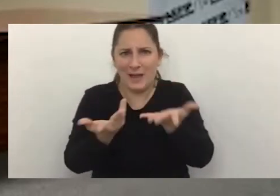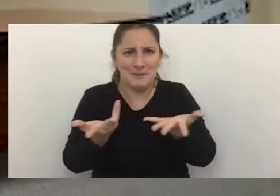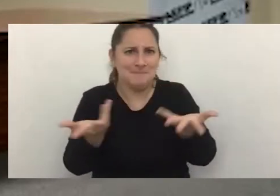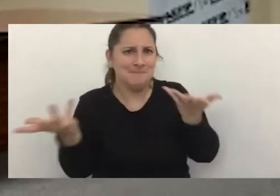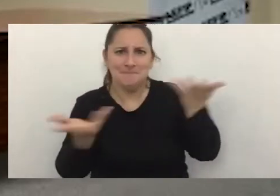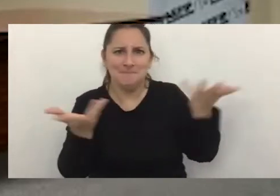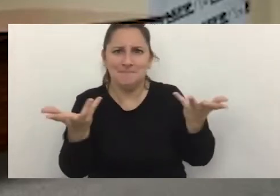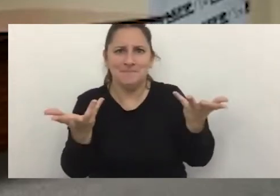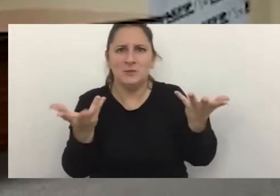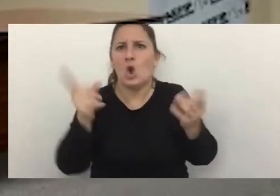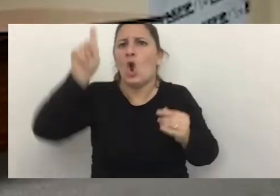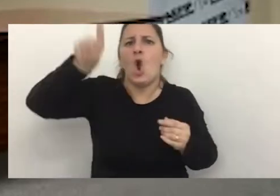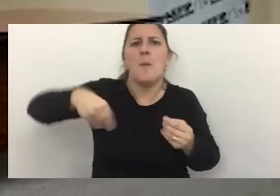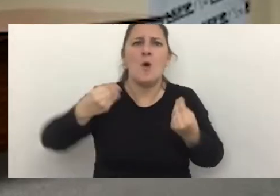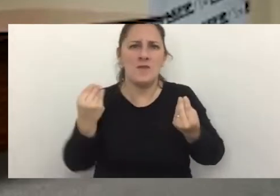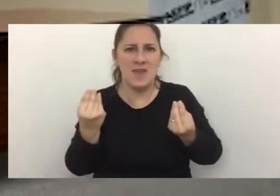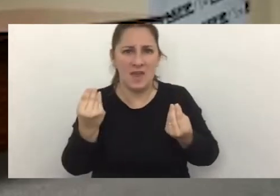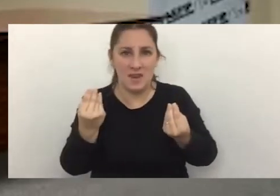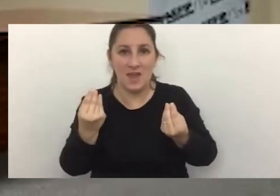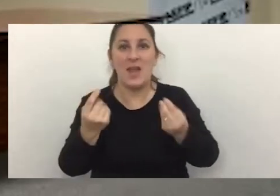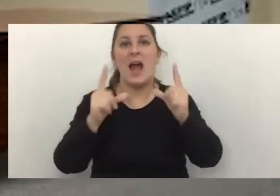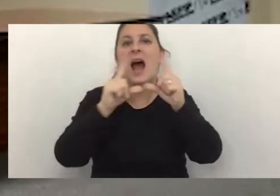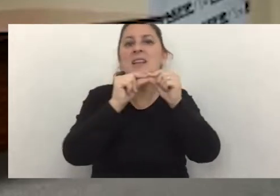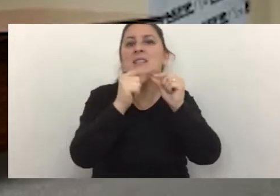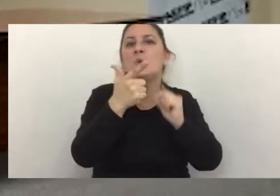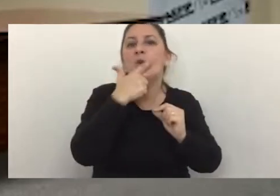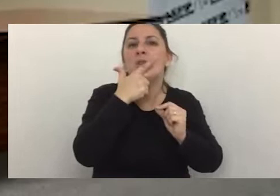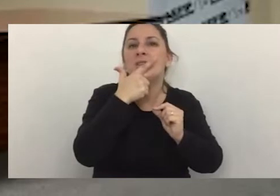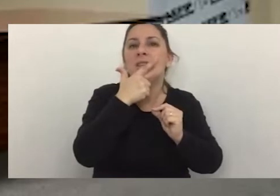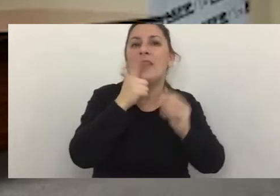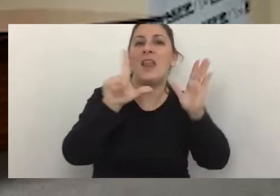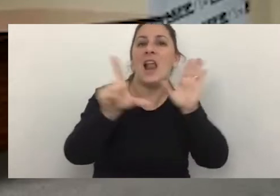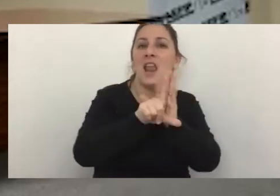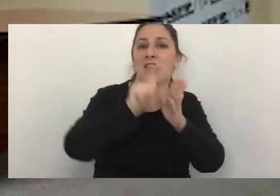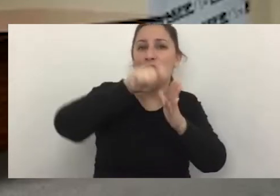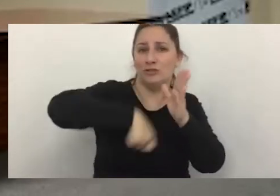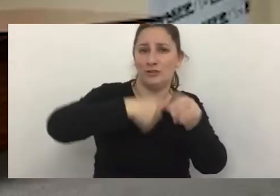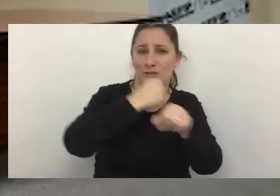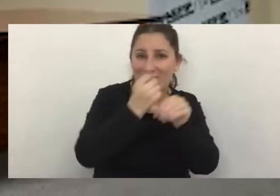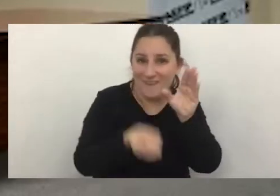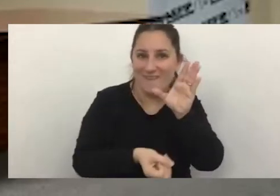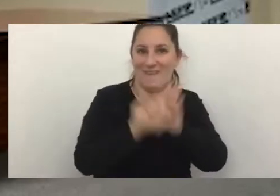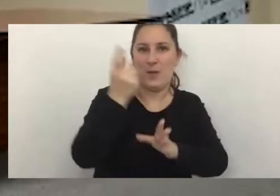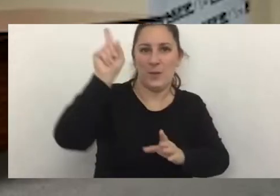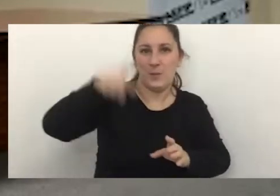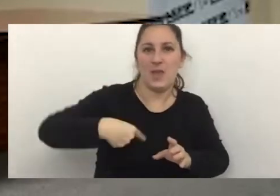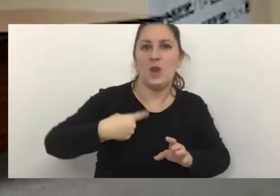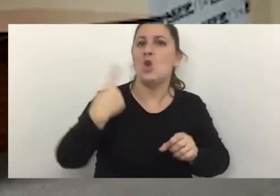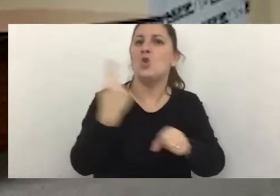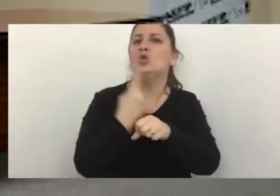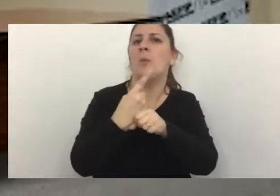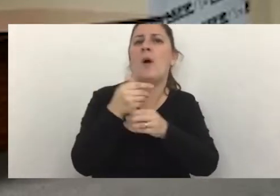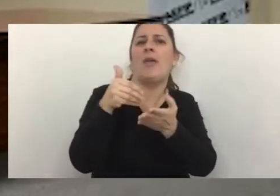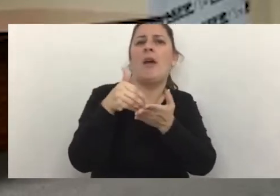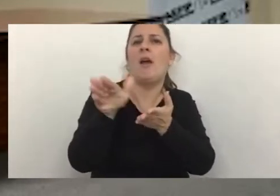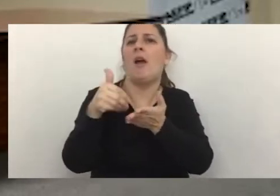dónde surge? Surge del artículo 17 de la Ley de Contrato de Trabajo. No se puede discriminar por motivos